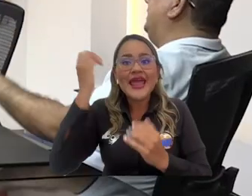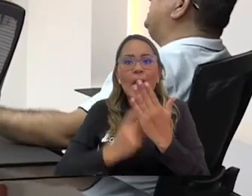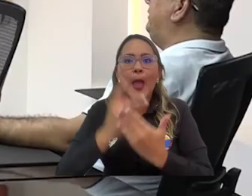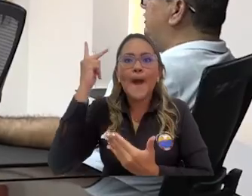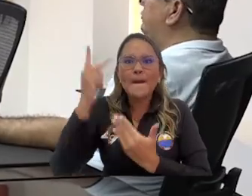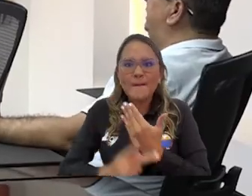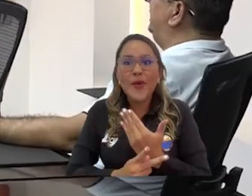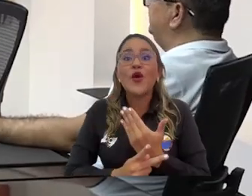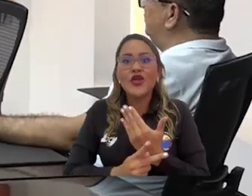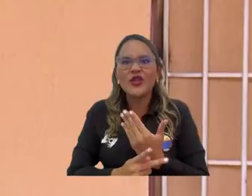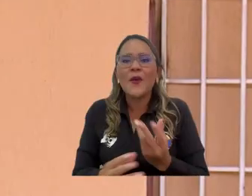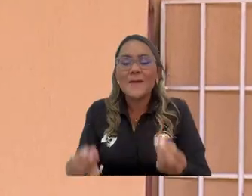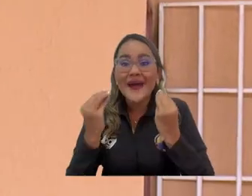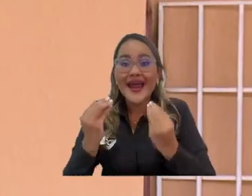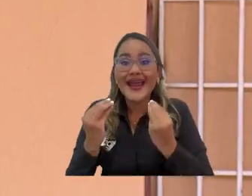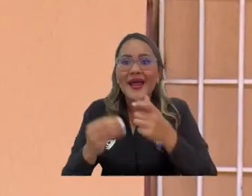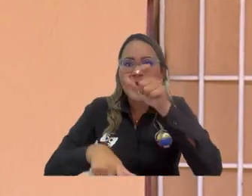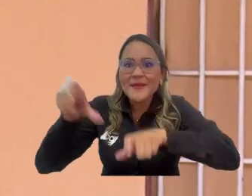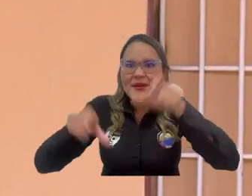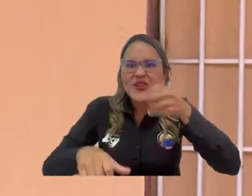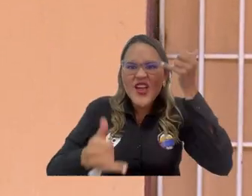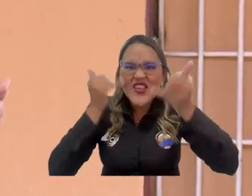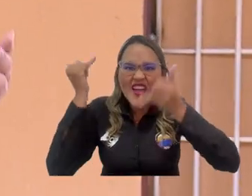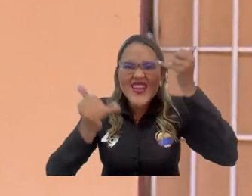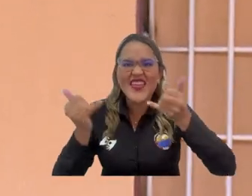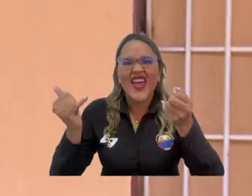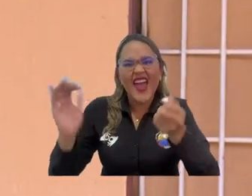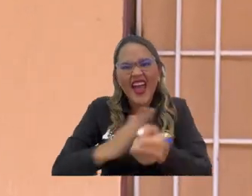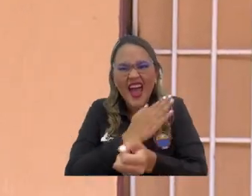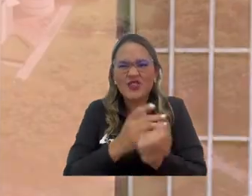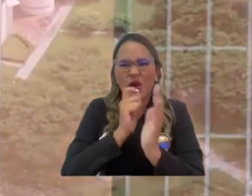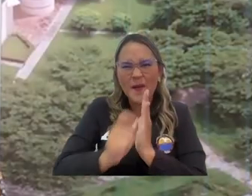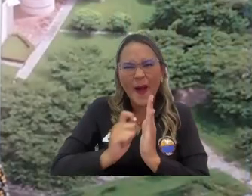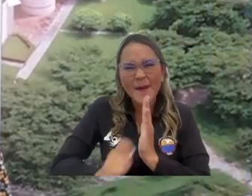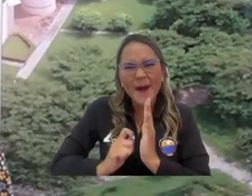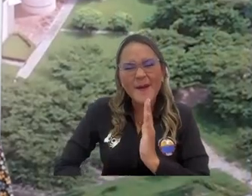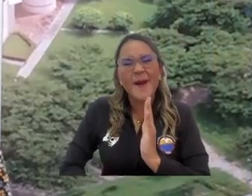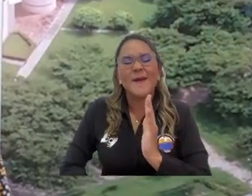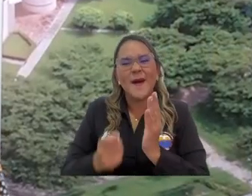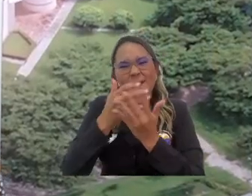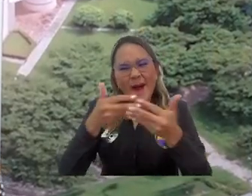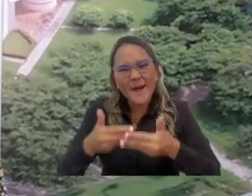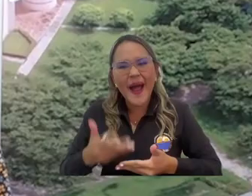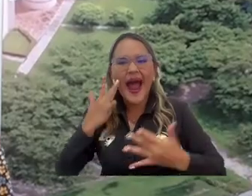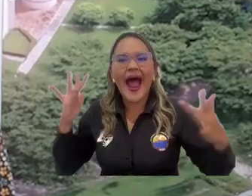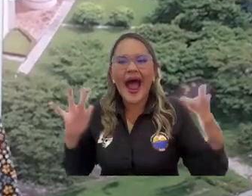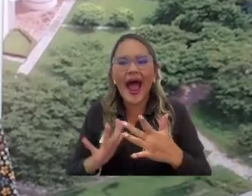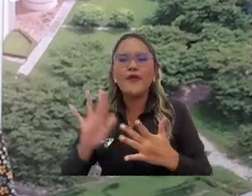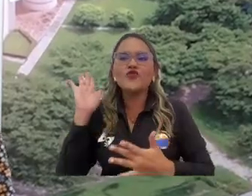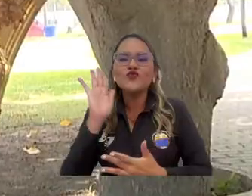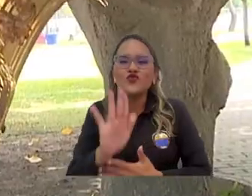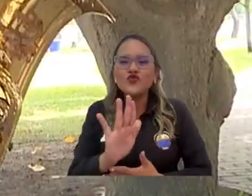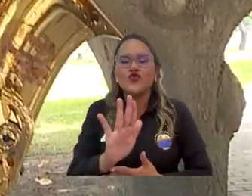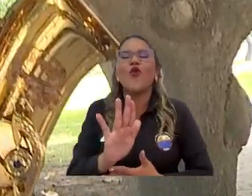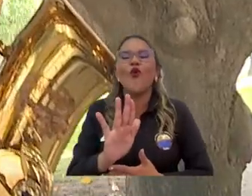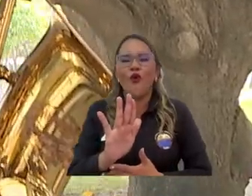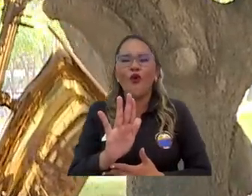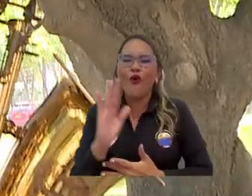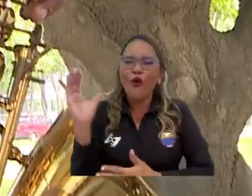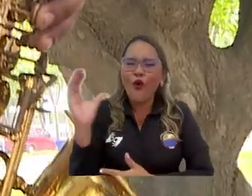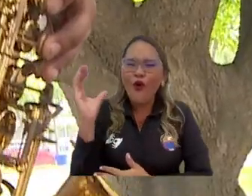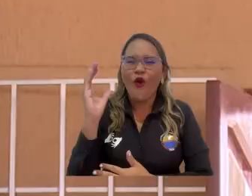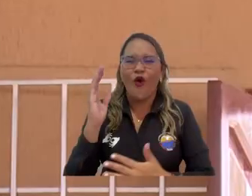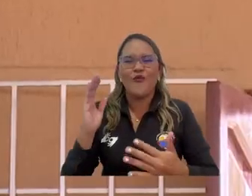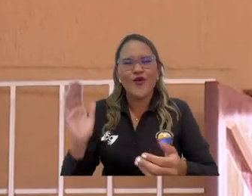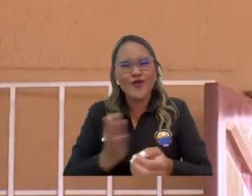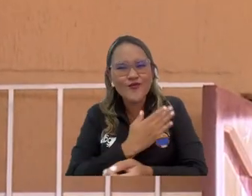incentivar la creación de nuevos compositores musicales del folclore colombiano. Este es un programa que en realidad va a ayudar a